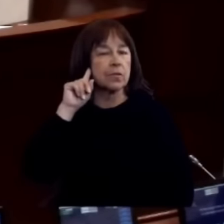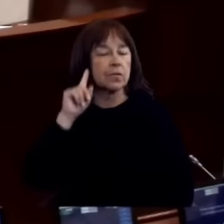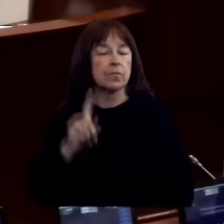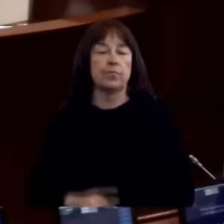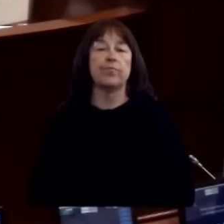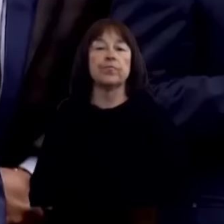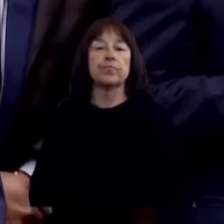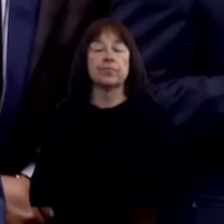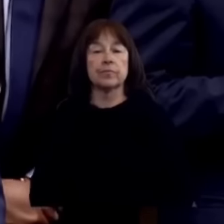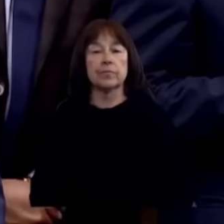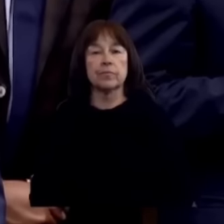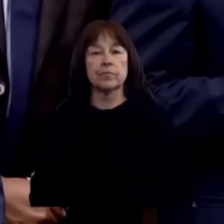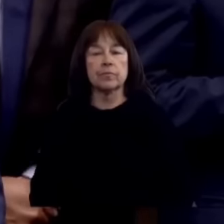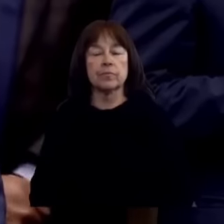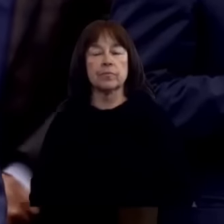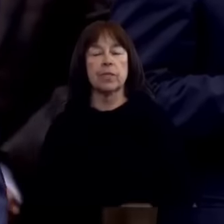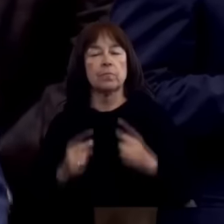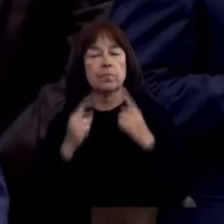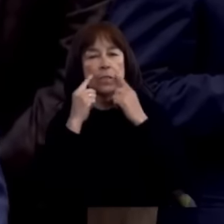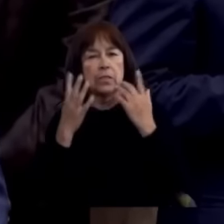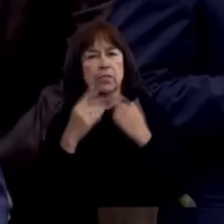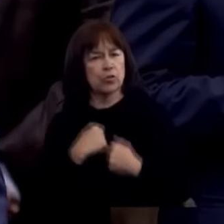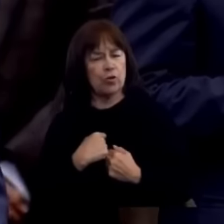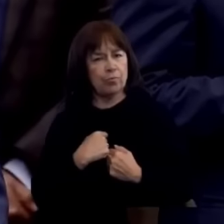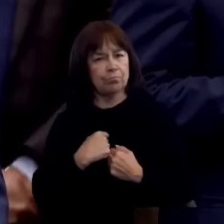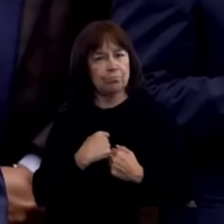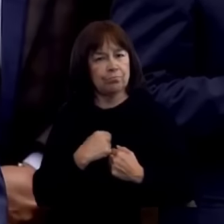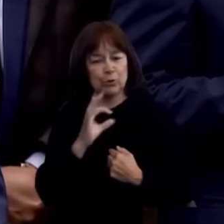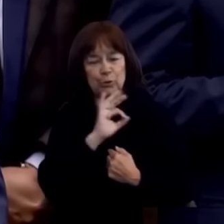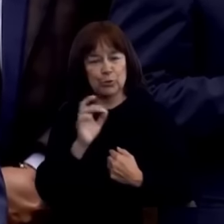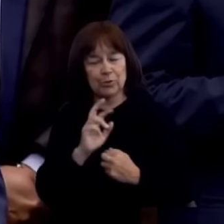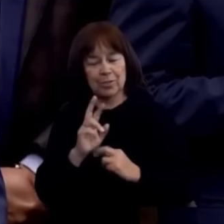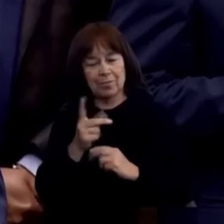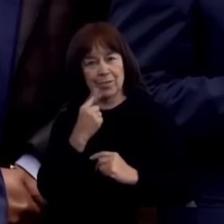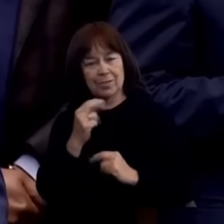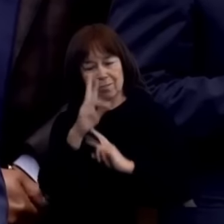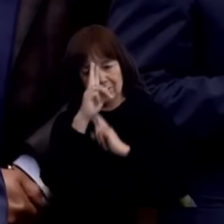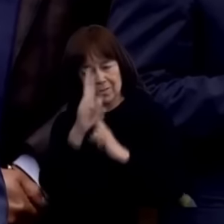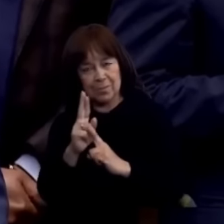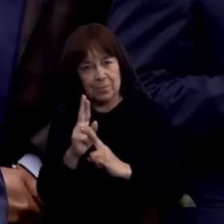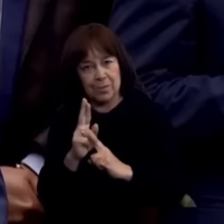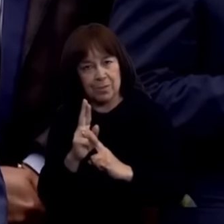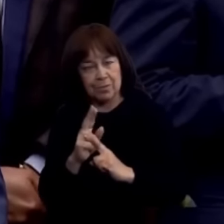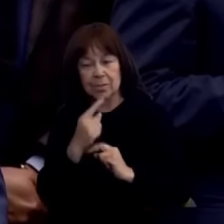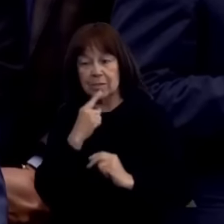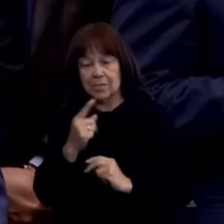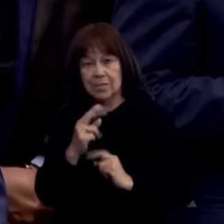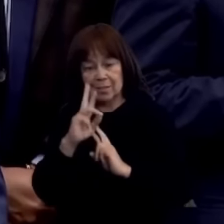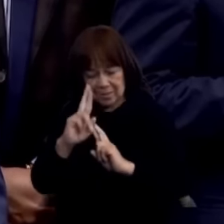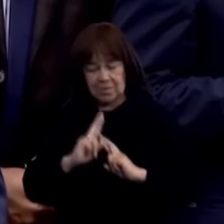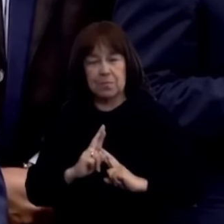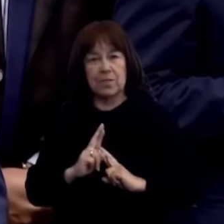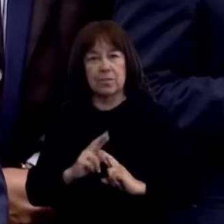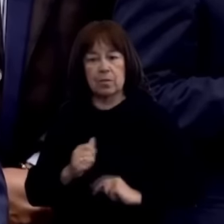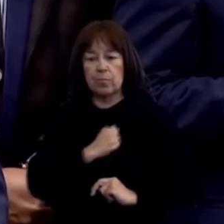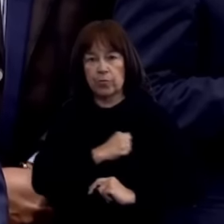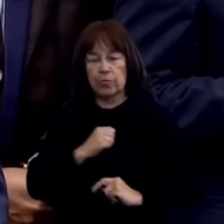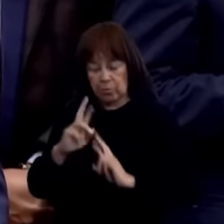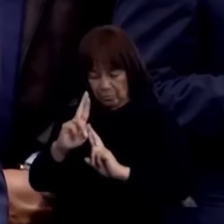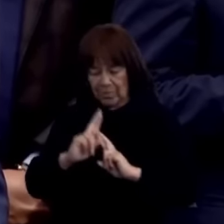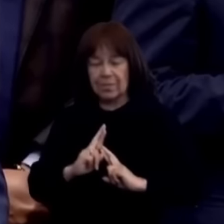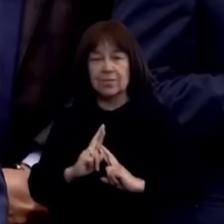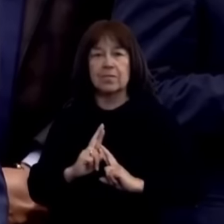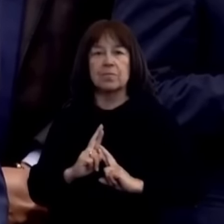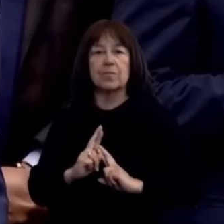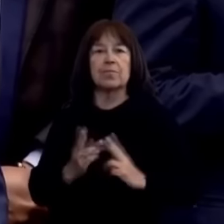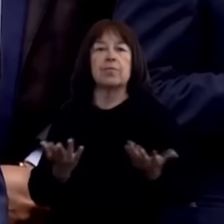Simplemente para resaltar que yo no he respetado a nadie. Quiero decirle eso, respéteme. Alfred me respeta. No,